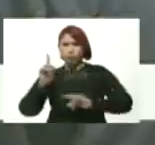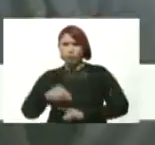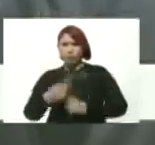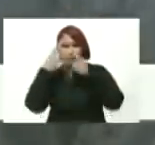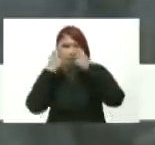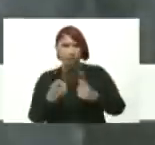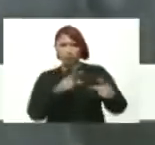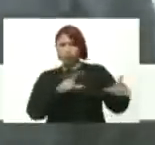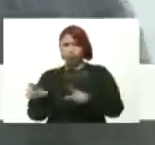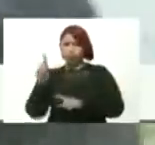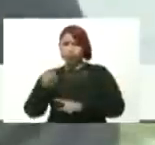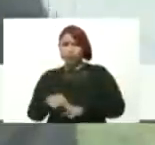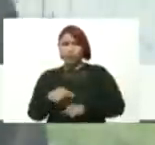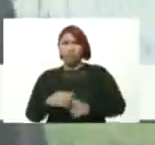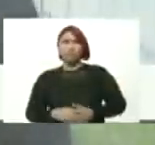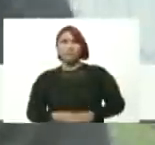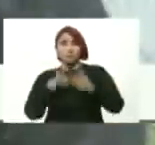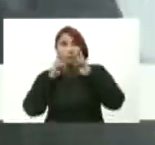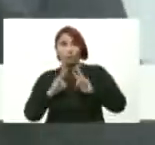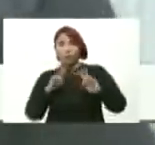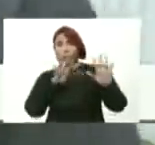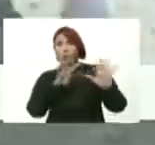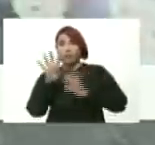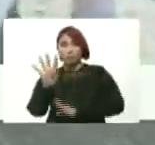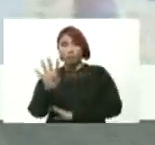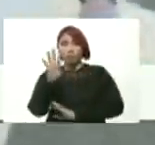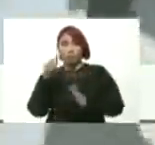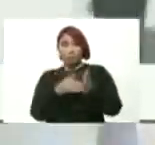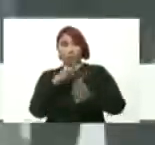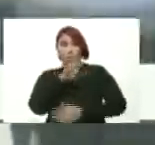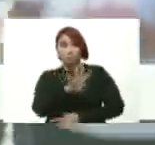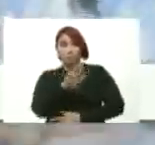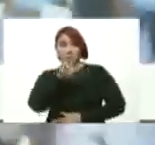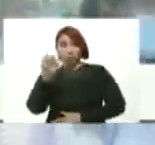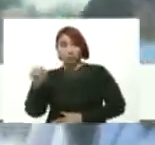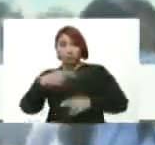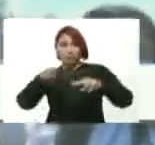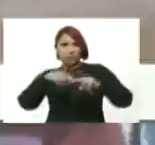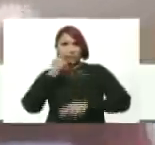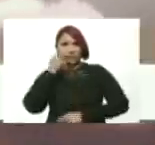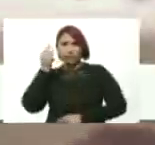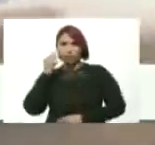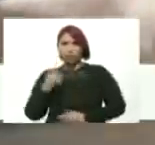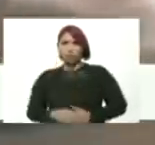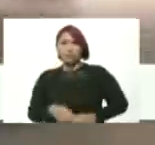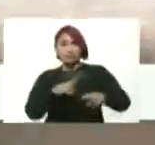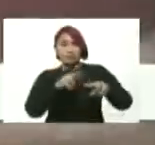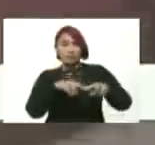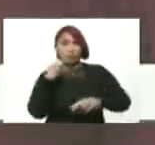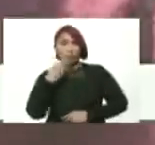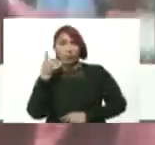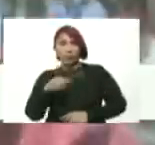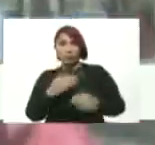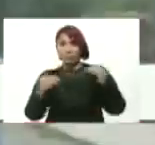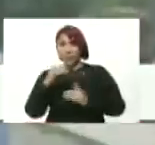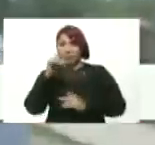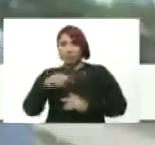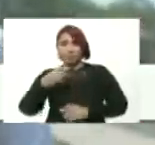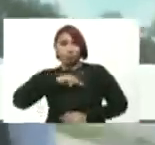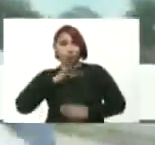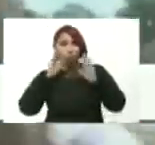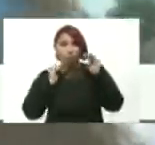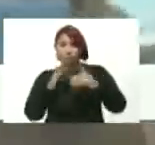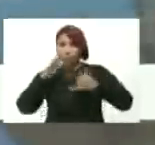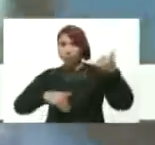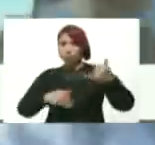desparasitados aproximadamente 94 mil 430 niños entre niños y adolescentes hemos atendido en las